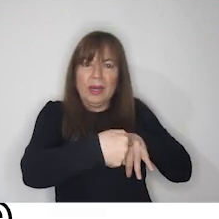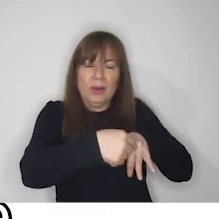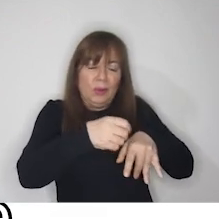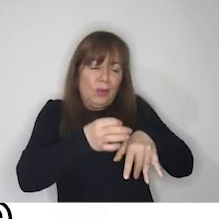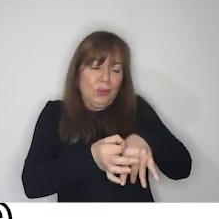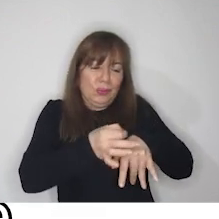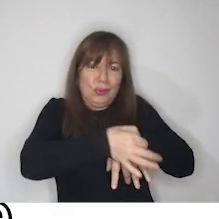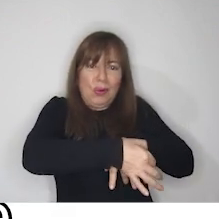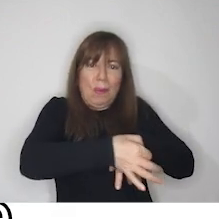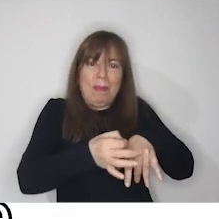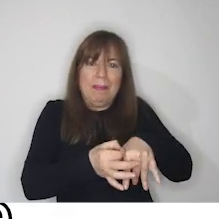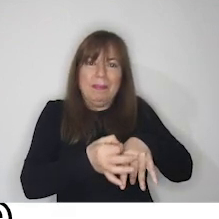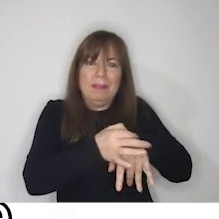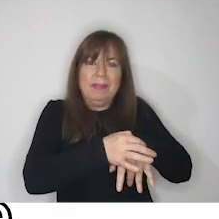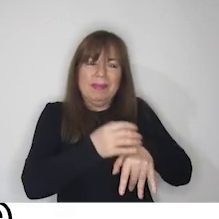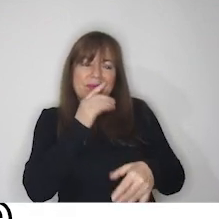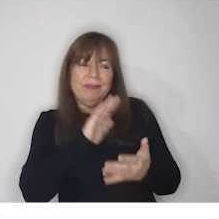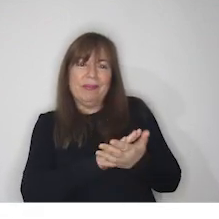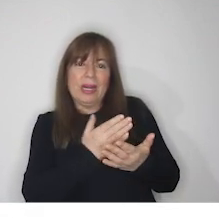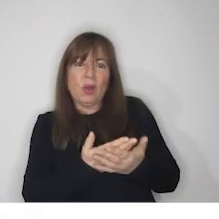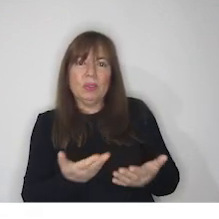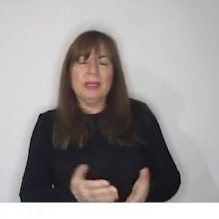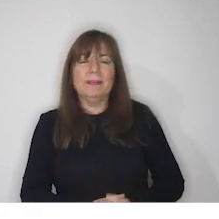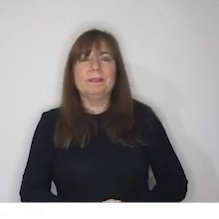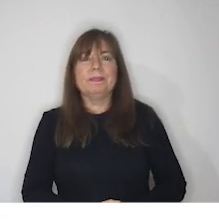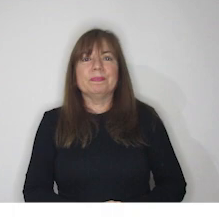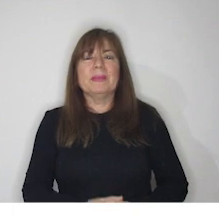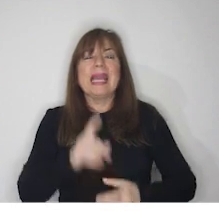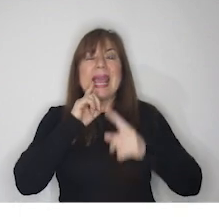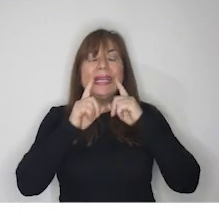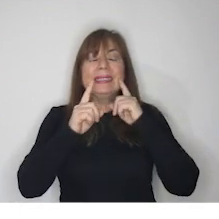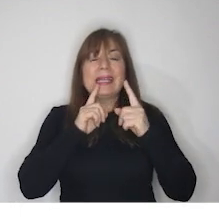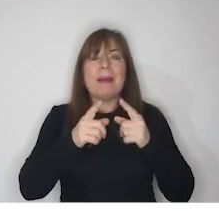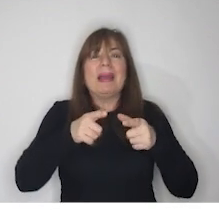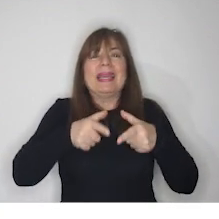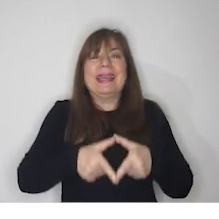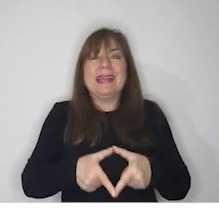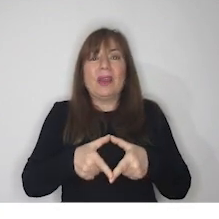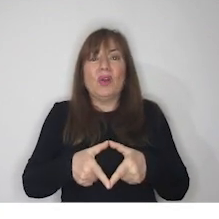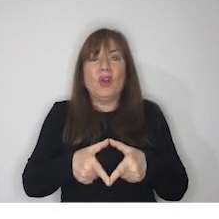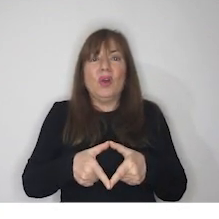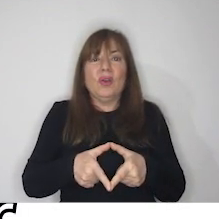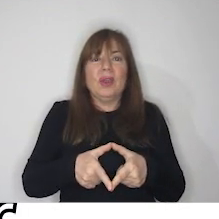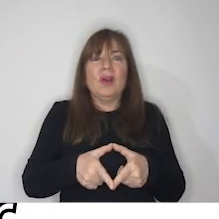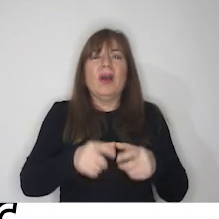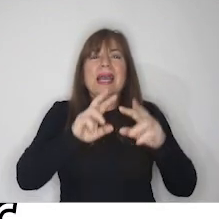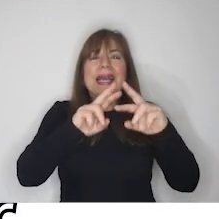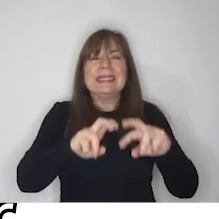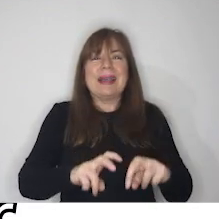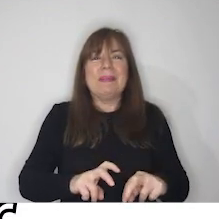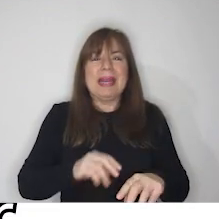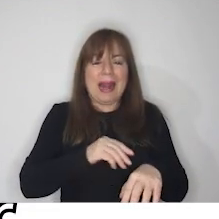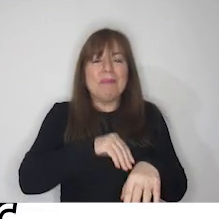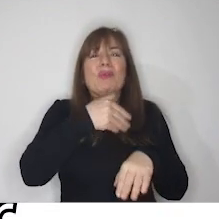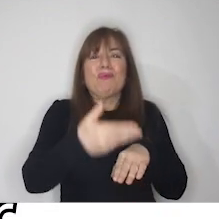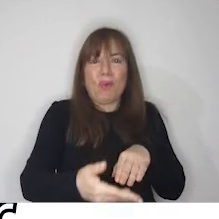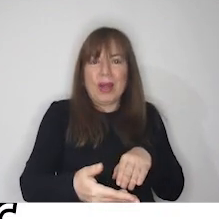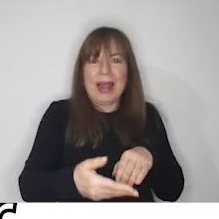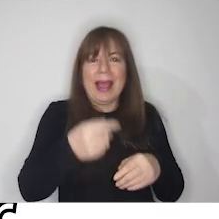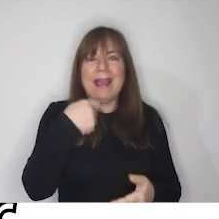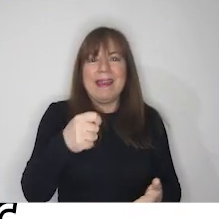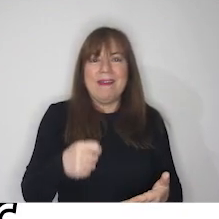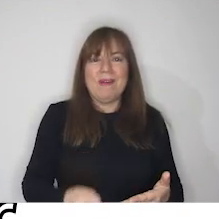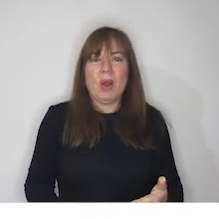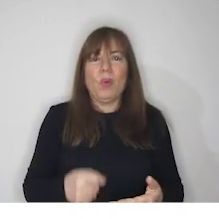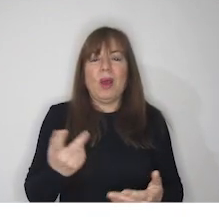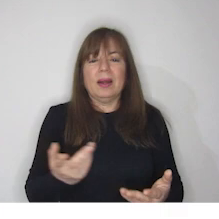genitales internos como útero, trompas de falopio, ovarios y evaluar su estado. Examen ginecológico, consiste